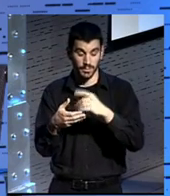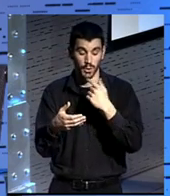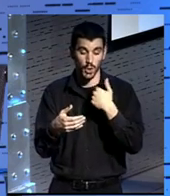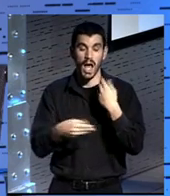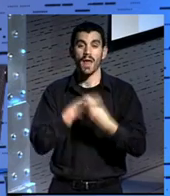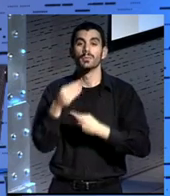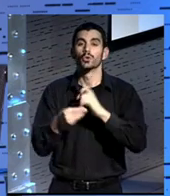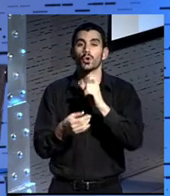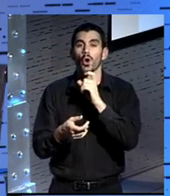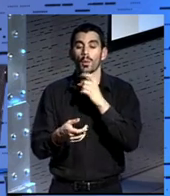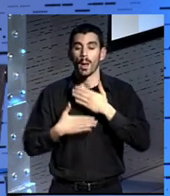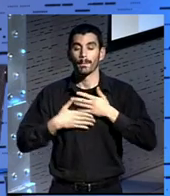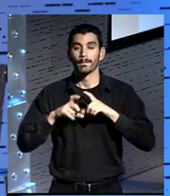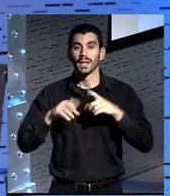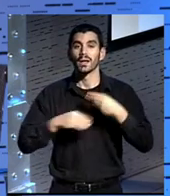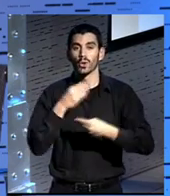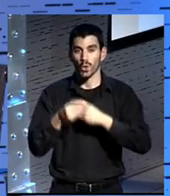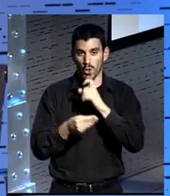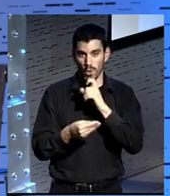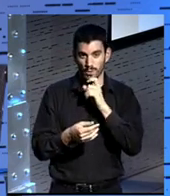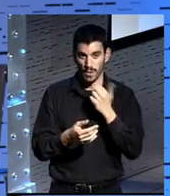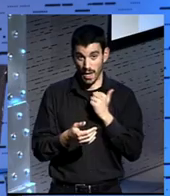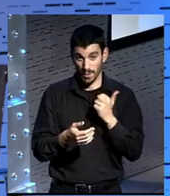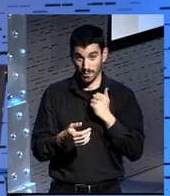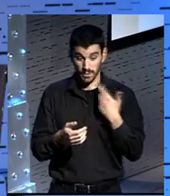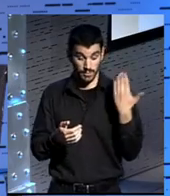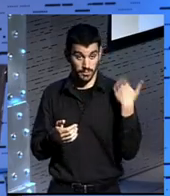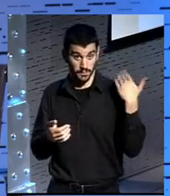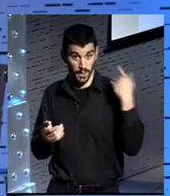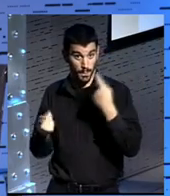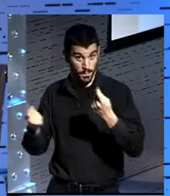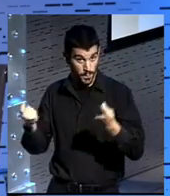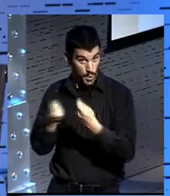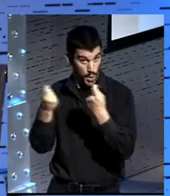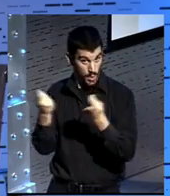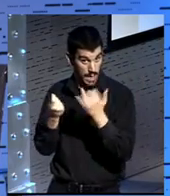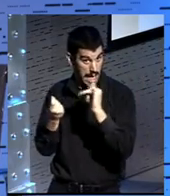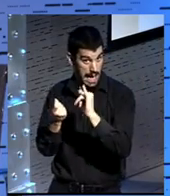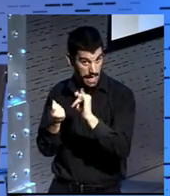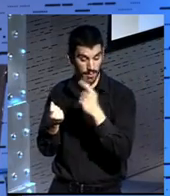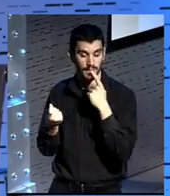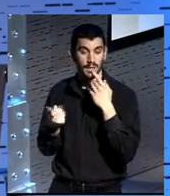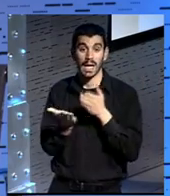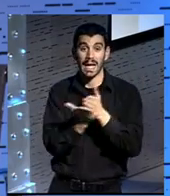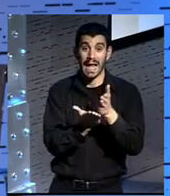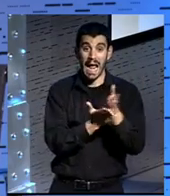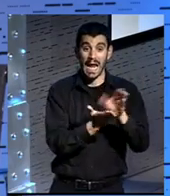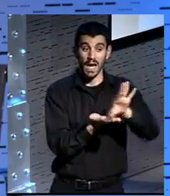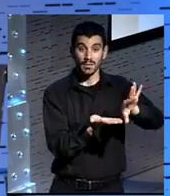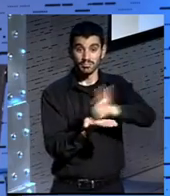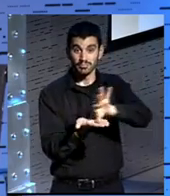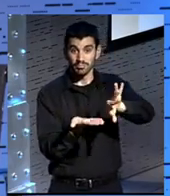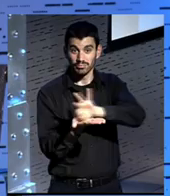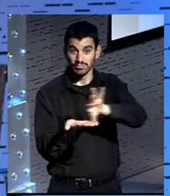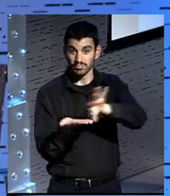es implicar todos esos canales, introducir esos canales en el mainstream, en la corriente principal. de las